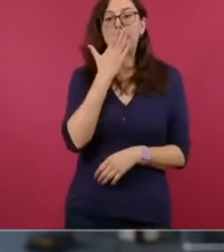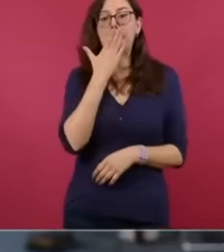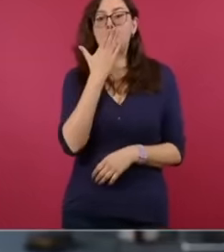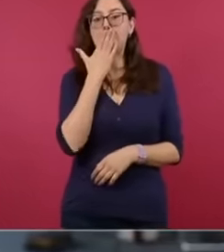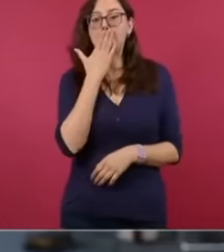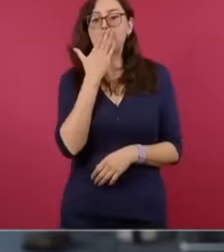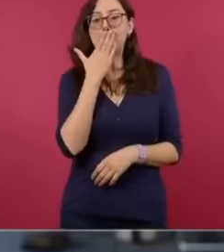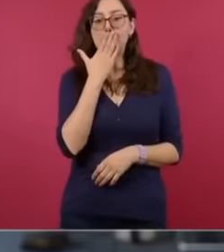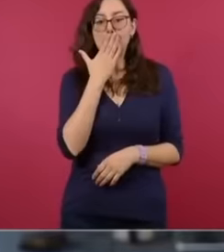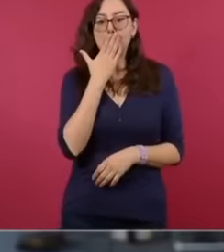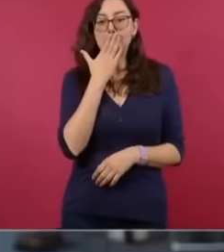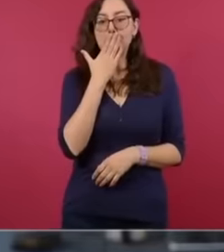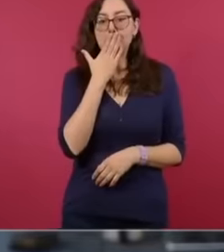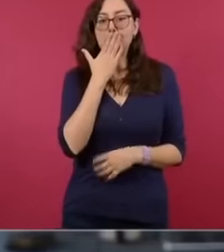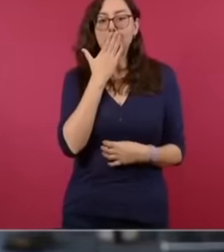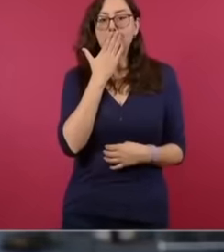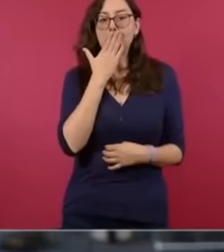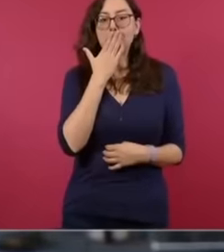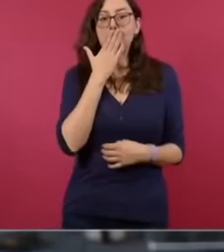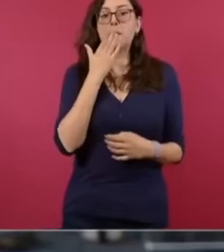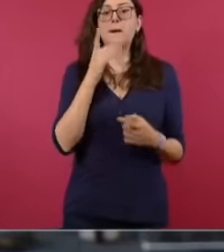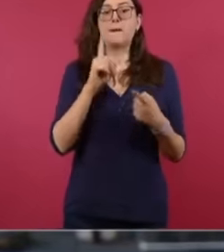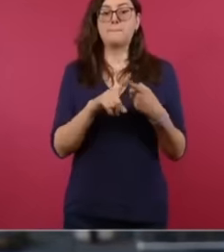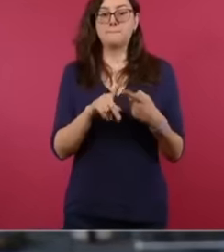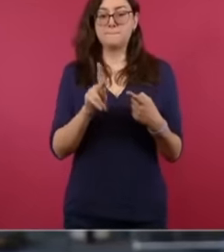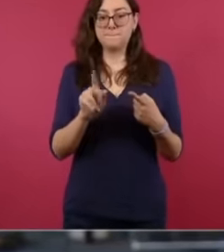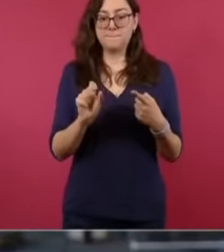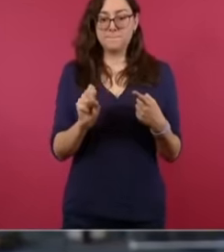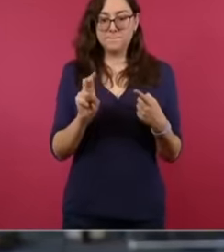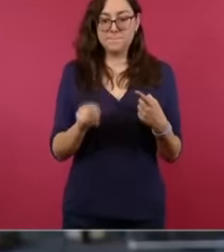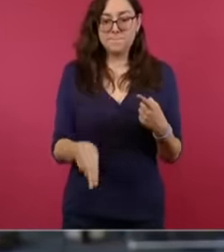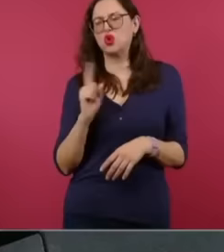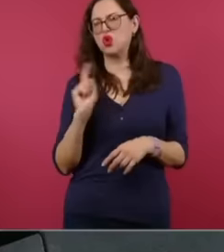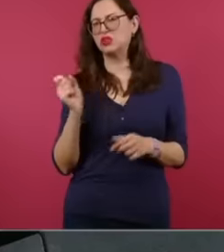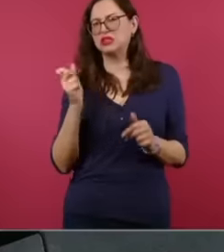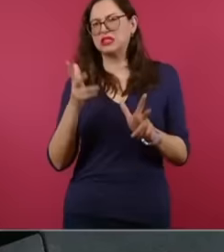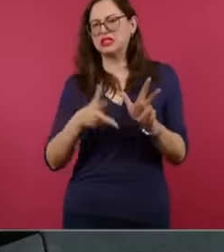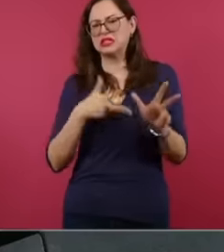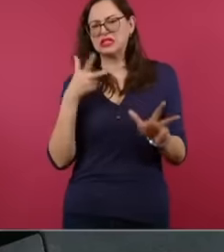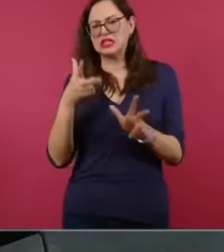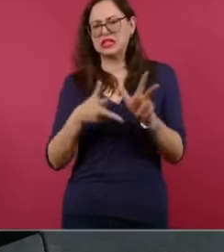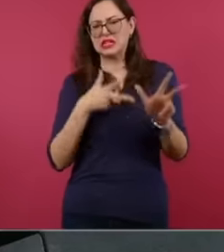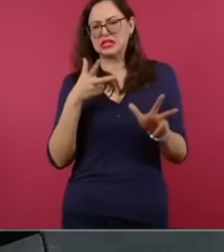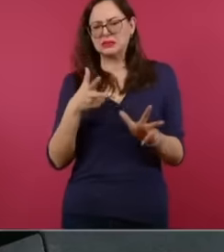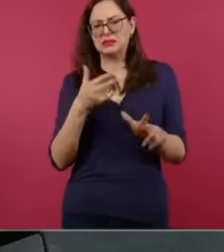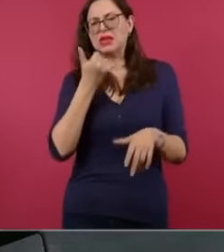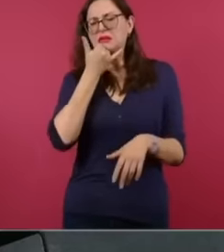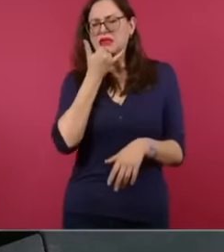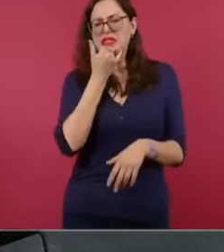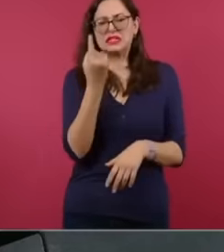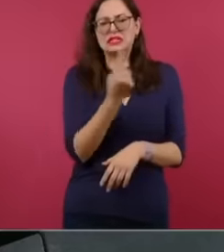metió a todo, no solo a los panistas, a los padrecistas. Déjenme tomar agua.